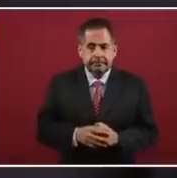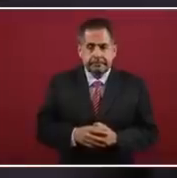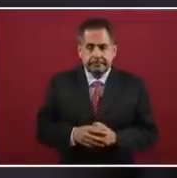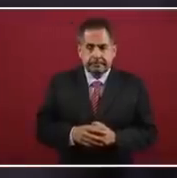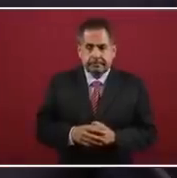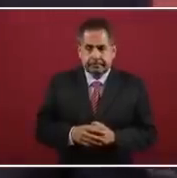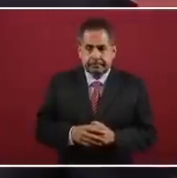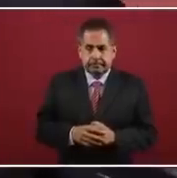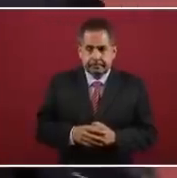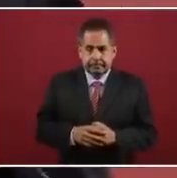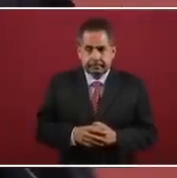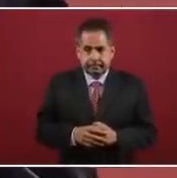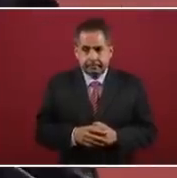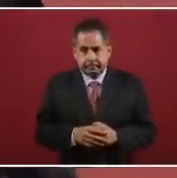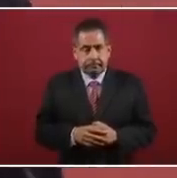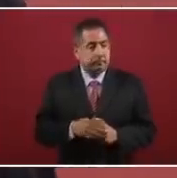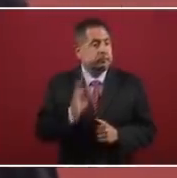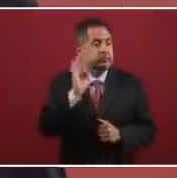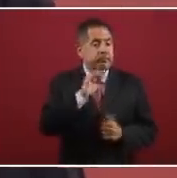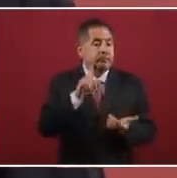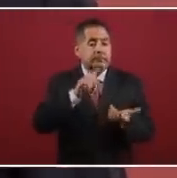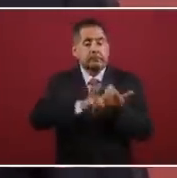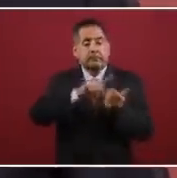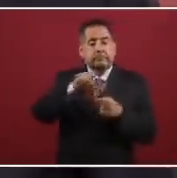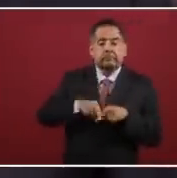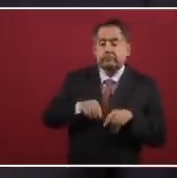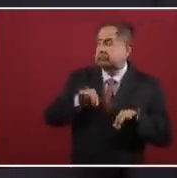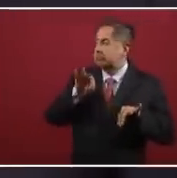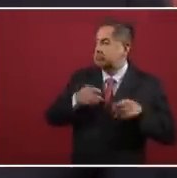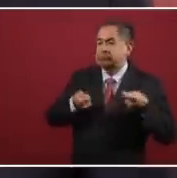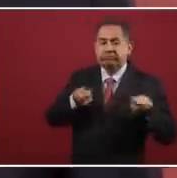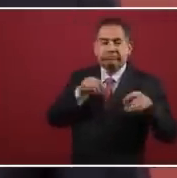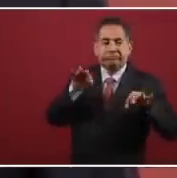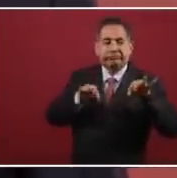los pueden estar hasta utilizando